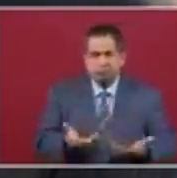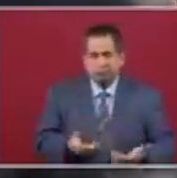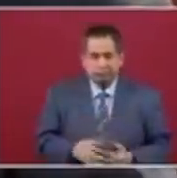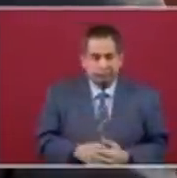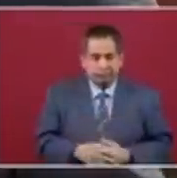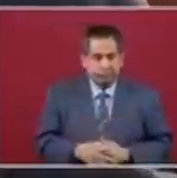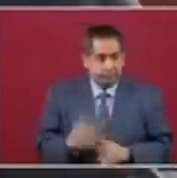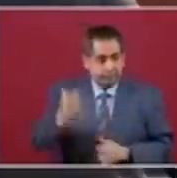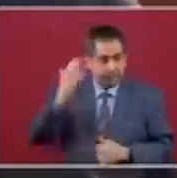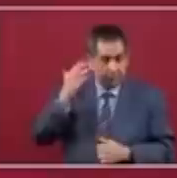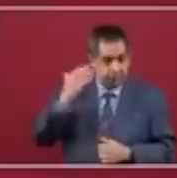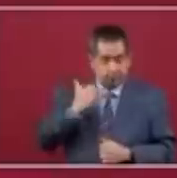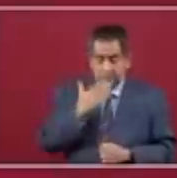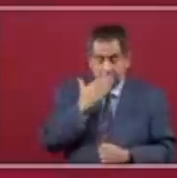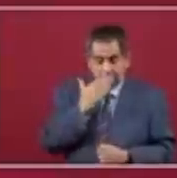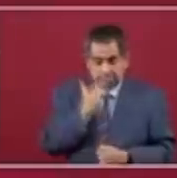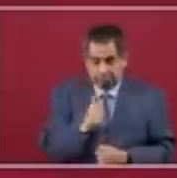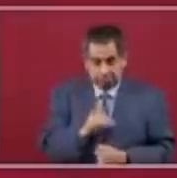No había